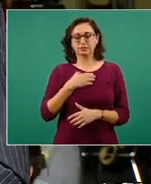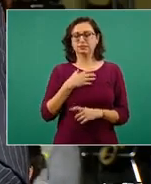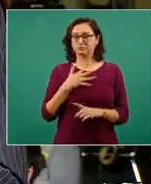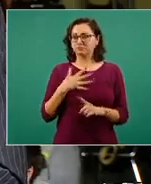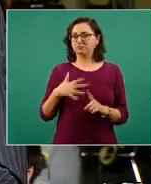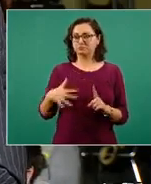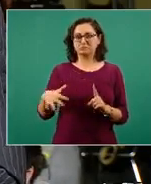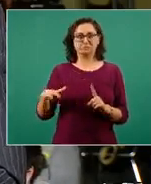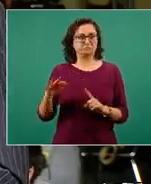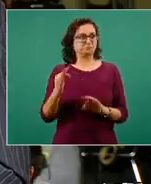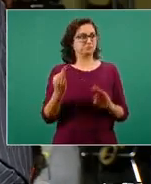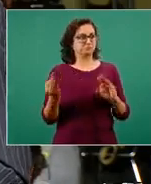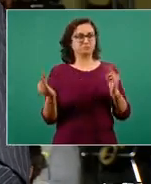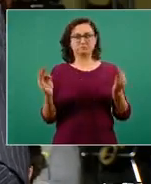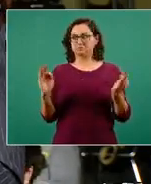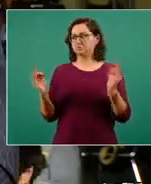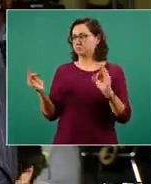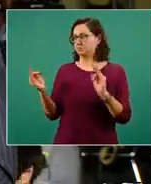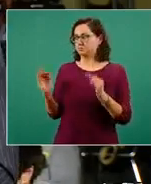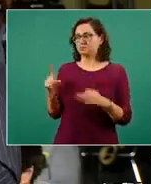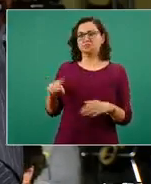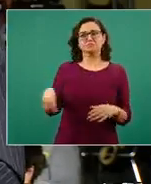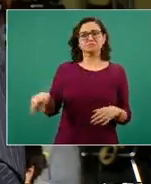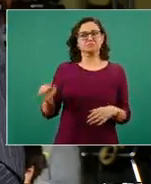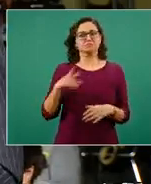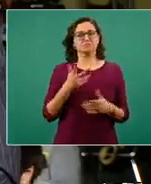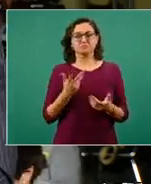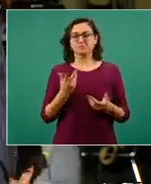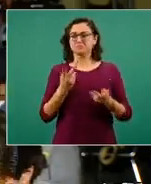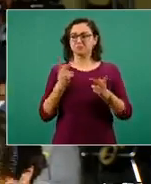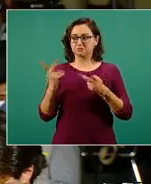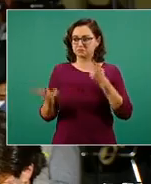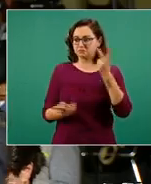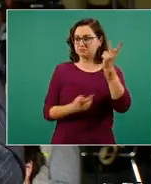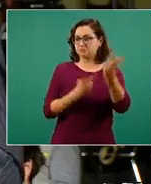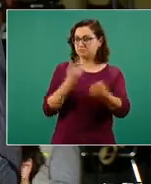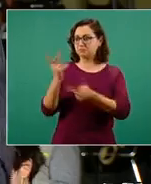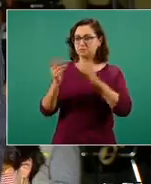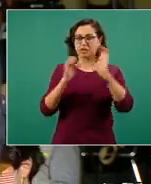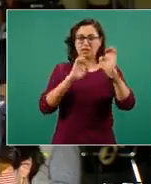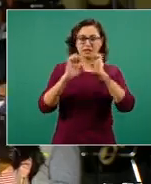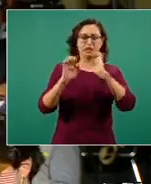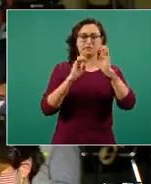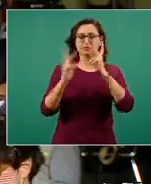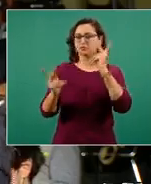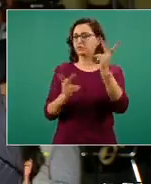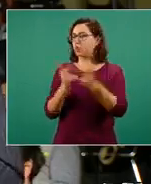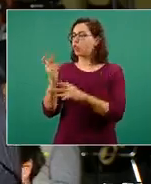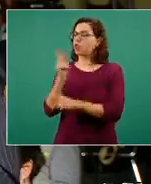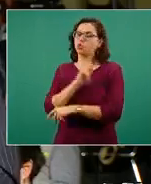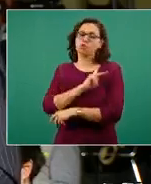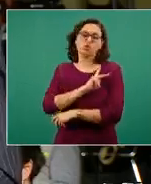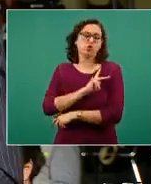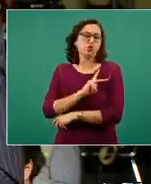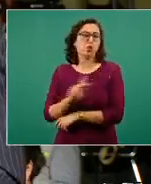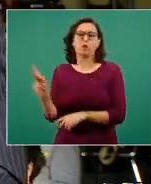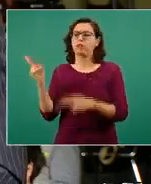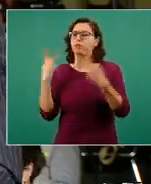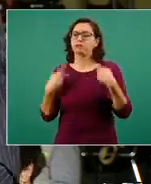alrededores, y la gente que pude entrevistar, que fueron muchas personas en todas estas alcaldías, estaban